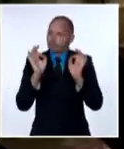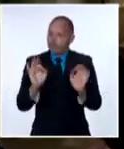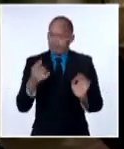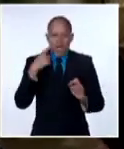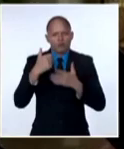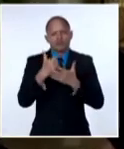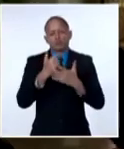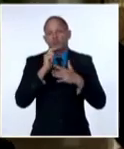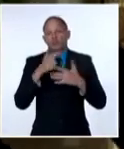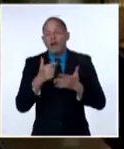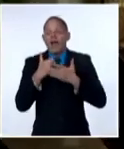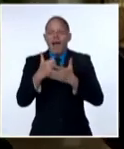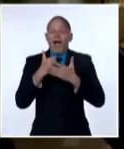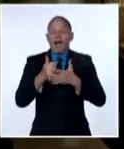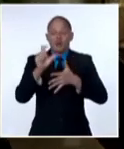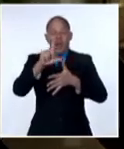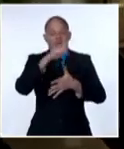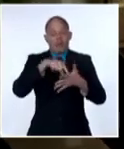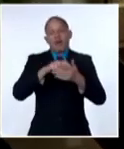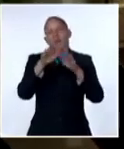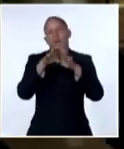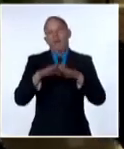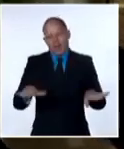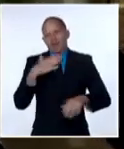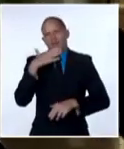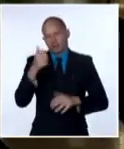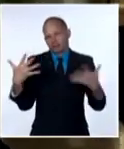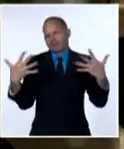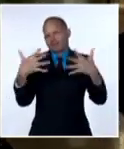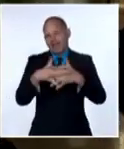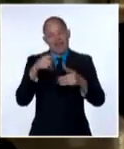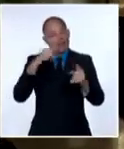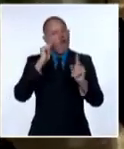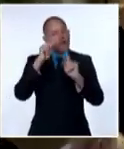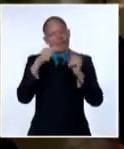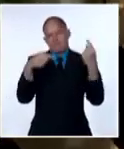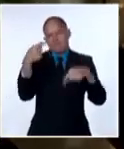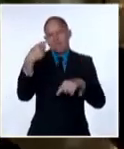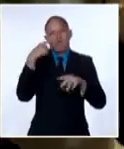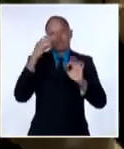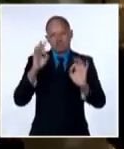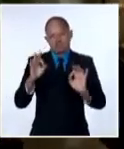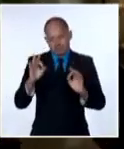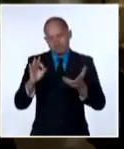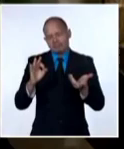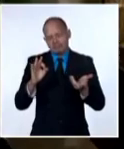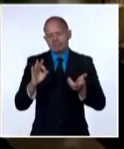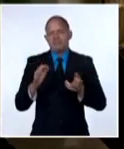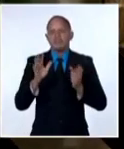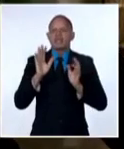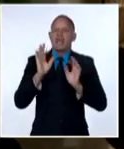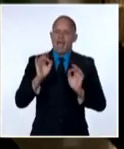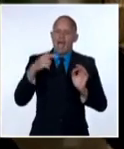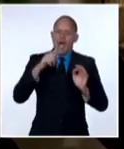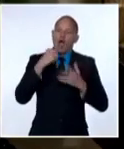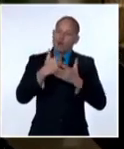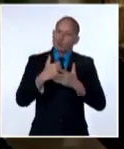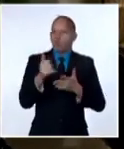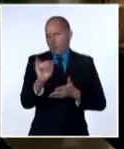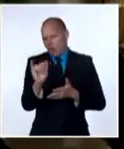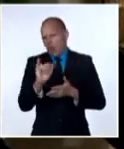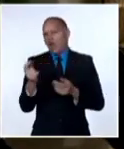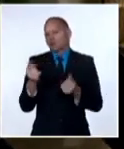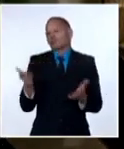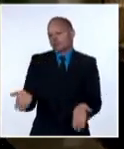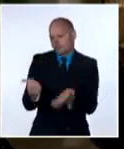la paz en la región nuestra, porque la paz es el gran objetivo de la diplomacia, el crecimiento económico también, pero la paz